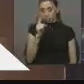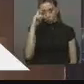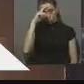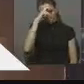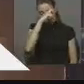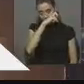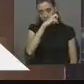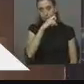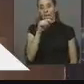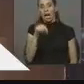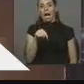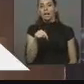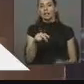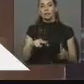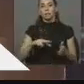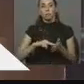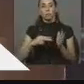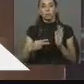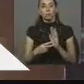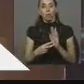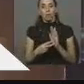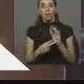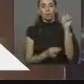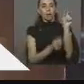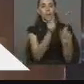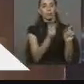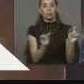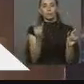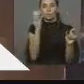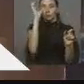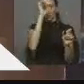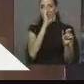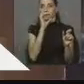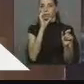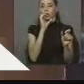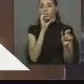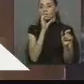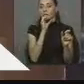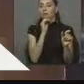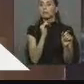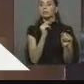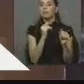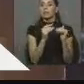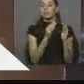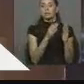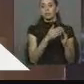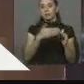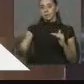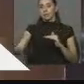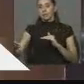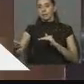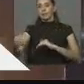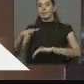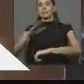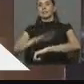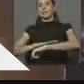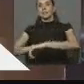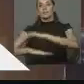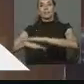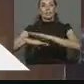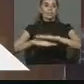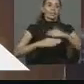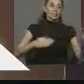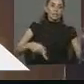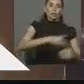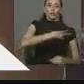propia. Aquí los problemas están entre los que buscan votos desde la vereda del frente, pero también a veces se encuentran entre nosotros